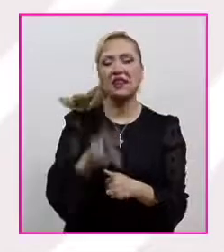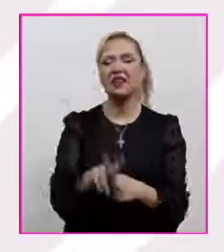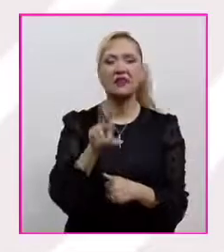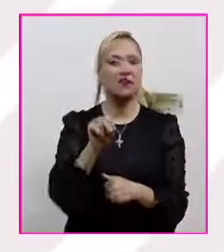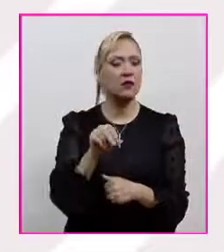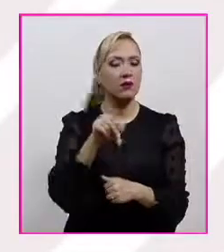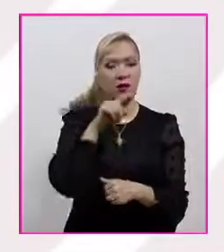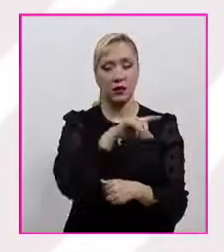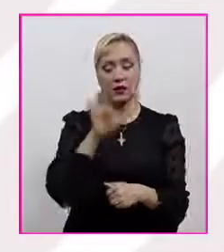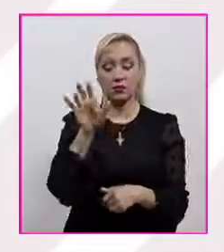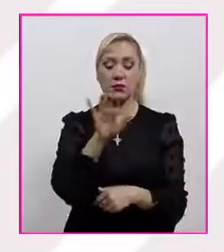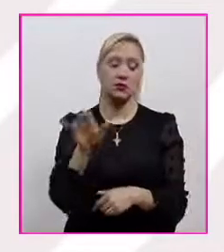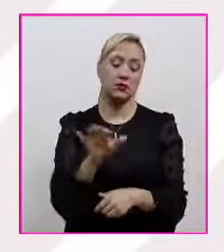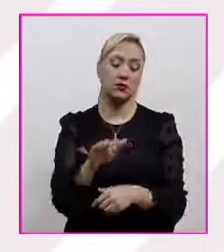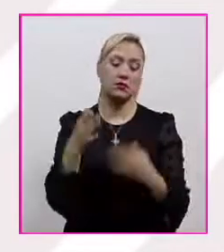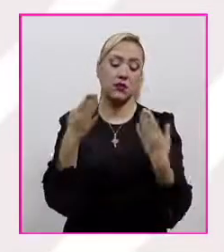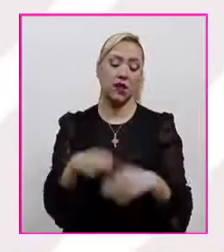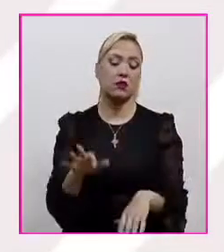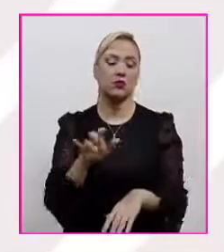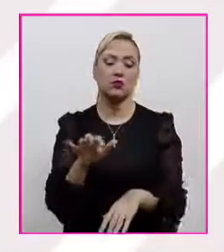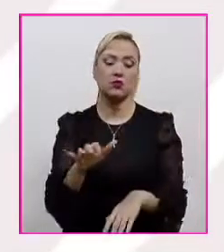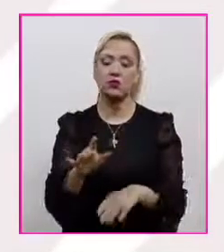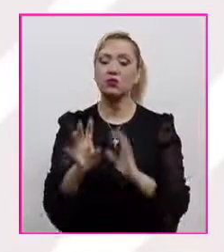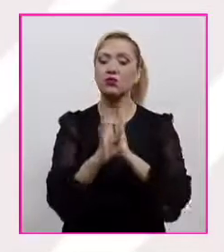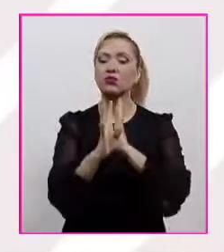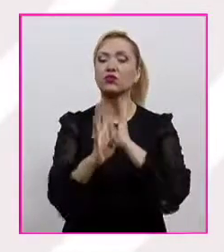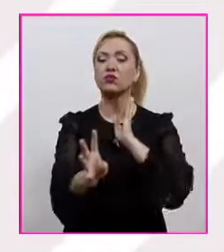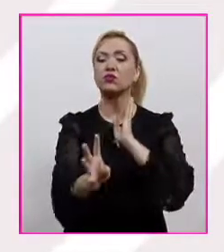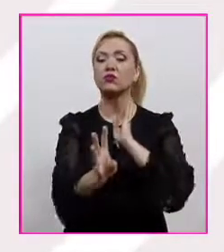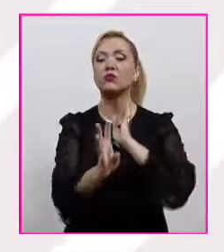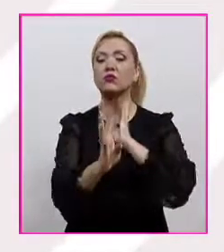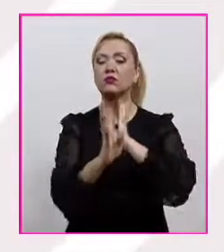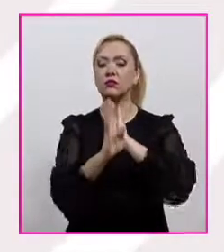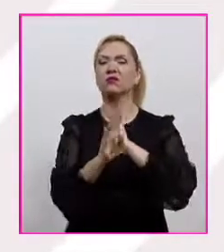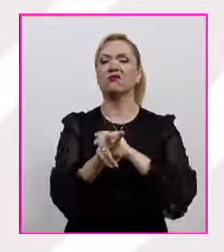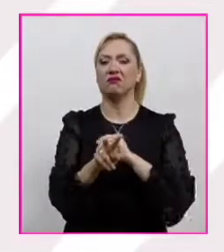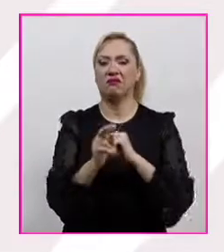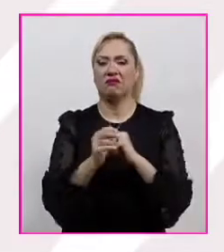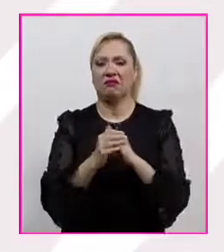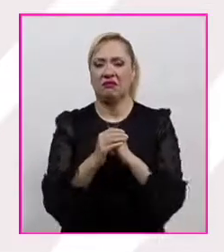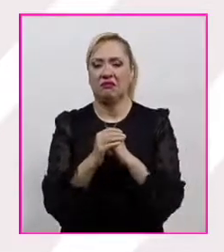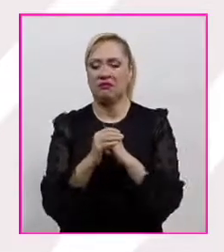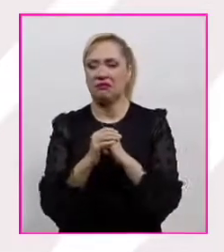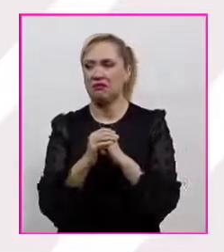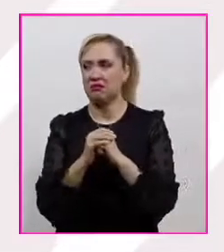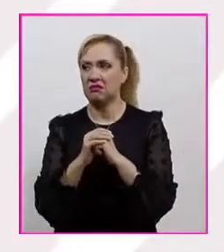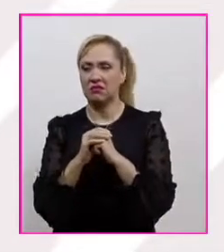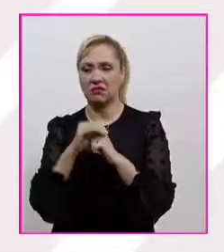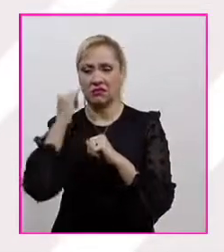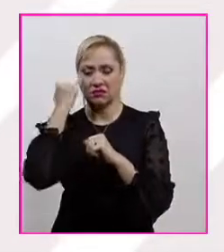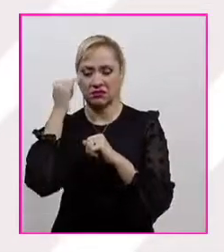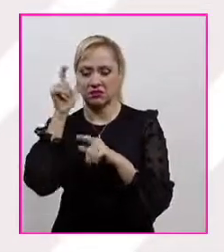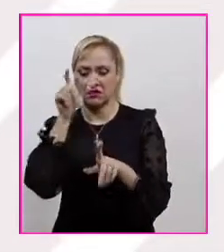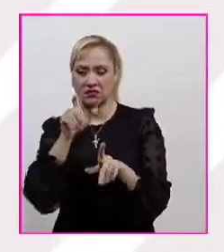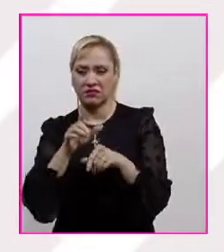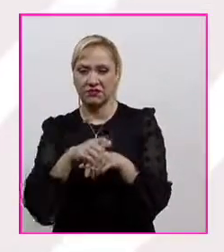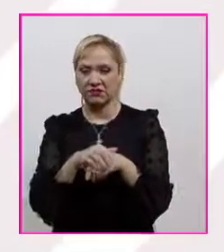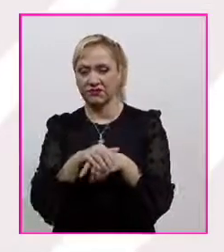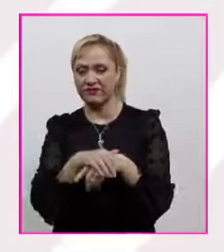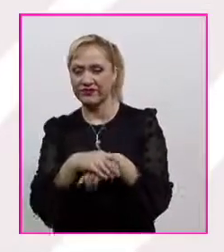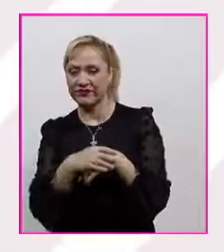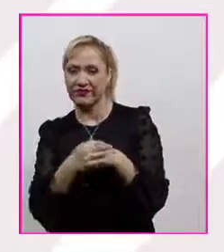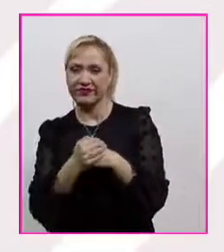el cajero, de manera muy particular con este ejemplo, también tiene su propia concepción de la migración, también las personas tienen